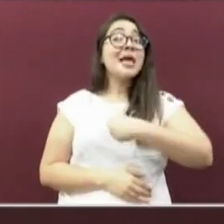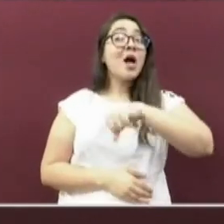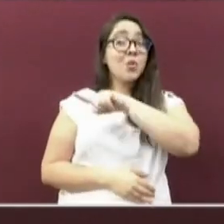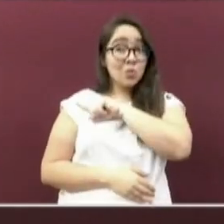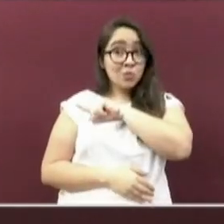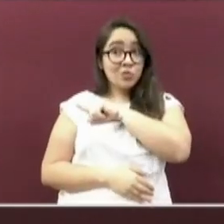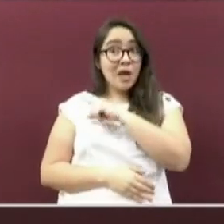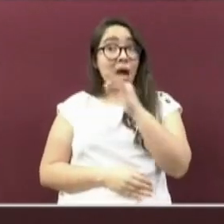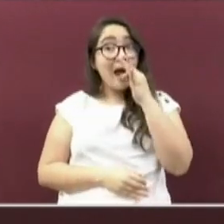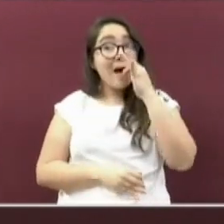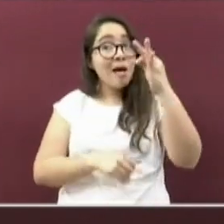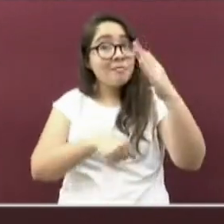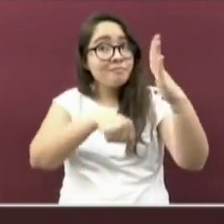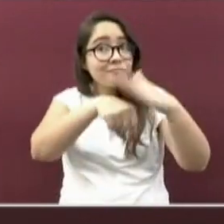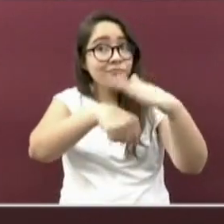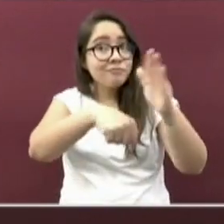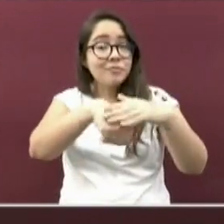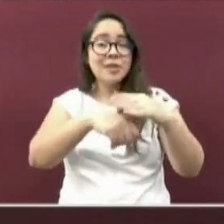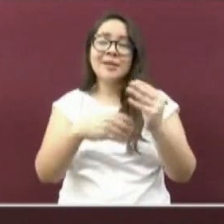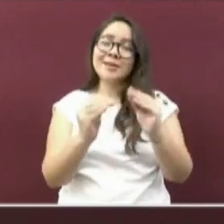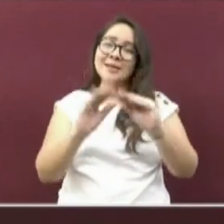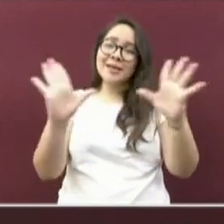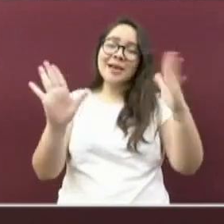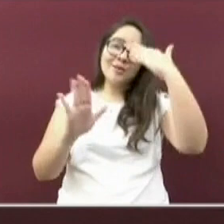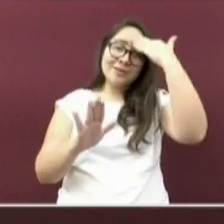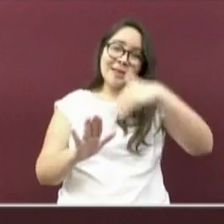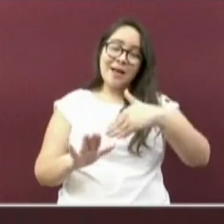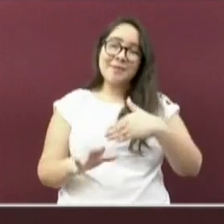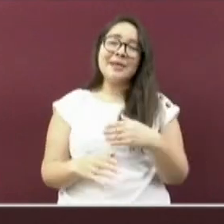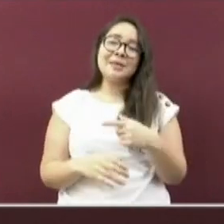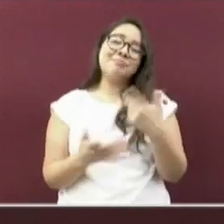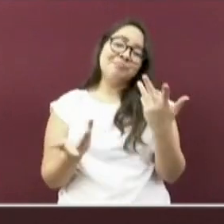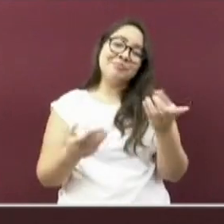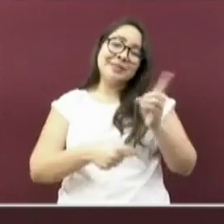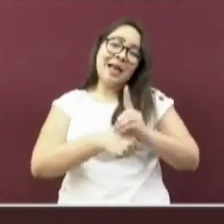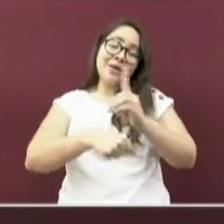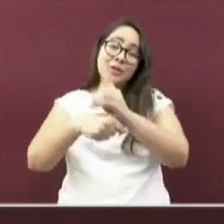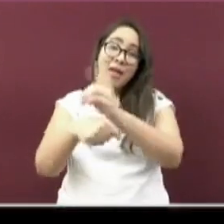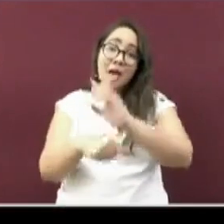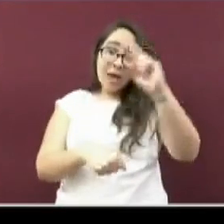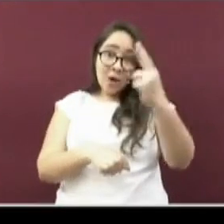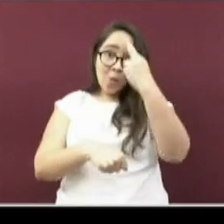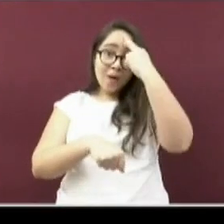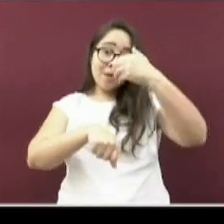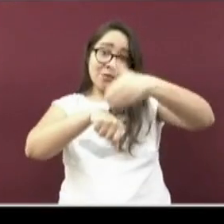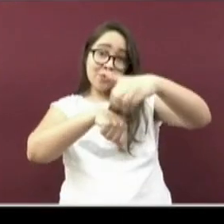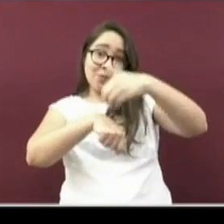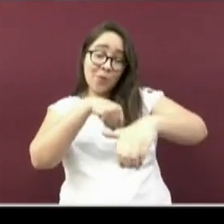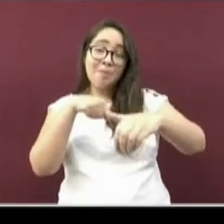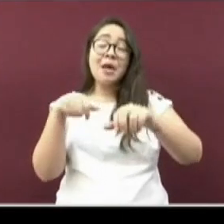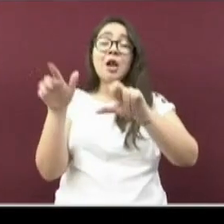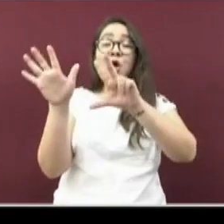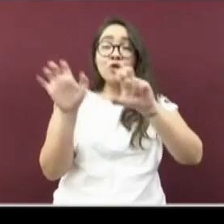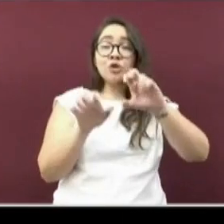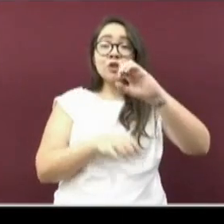dando. Y por supuesto, como en cada transmisión, se les recuerda que el número de atención es el